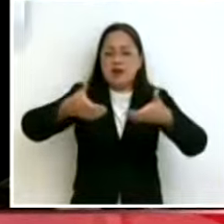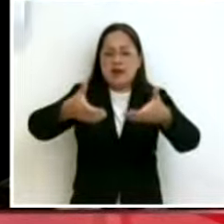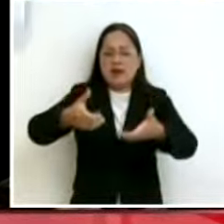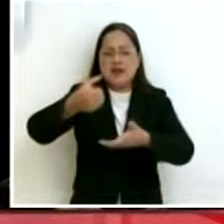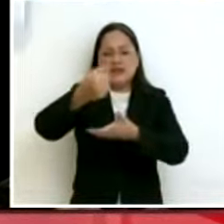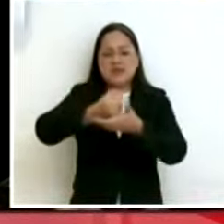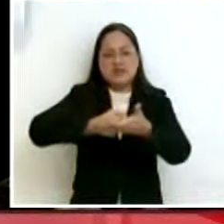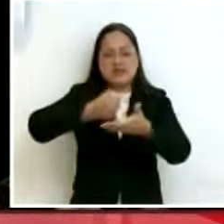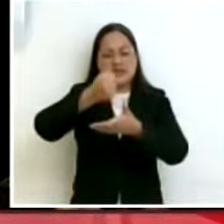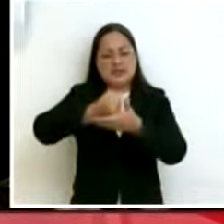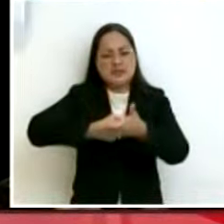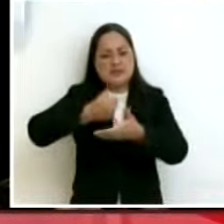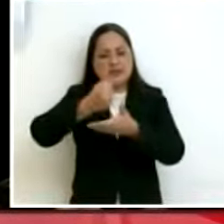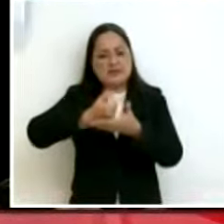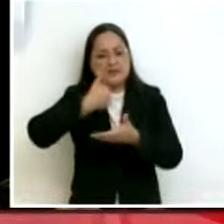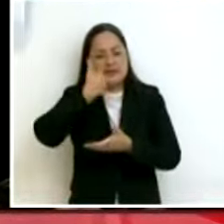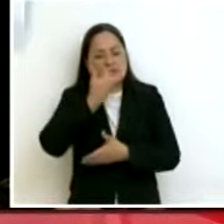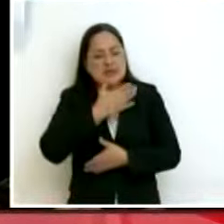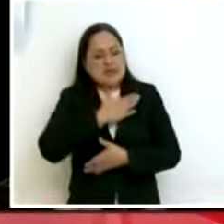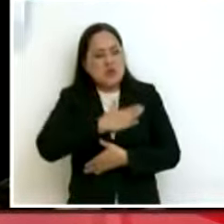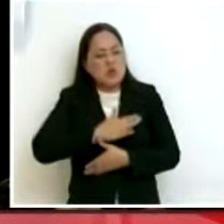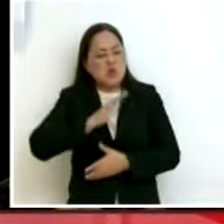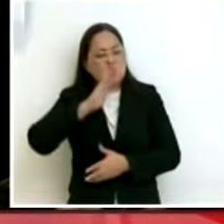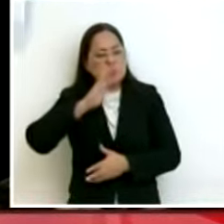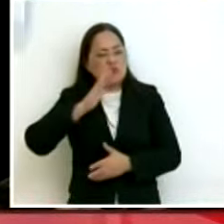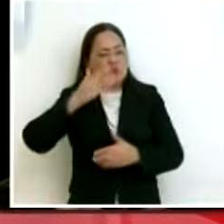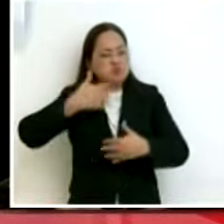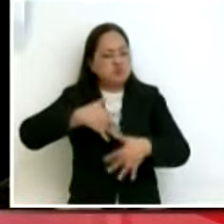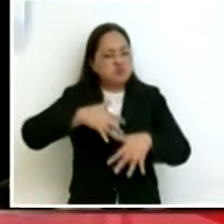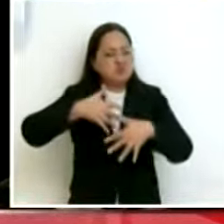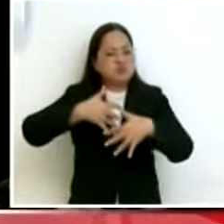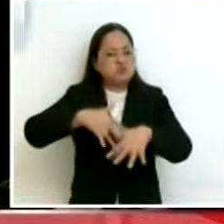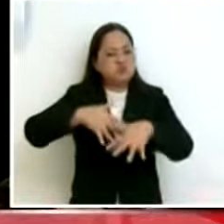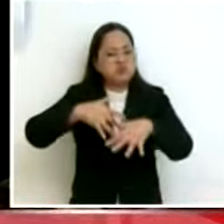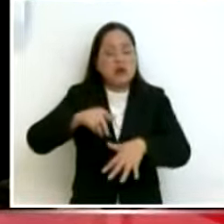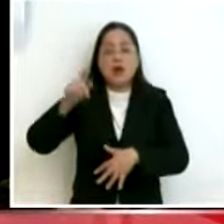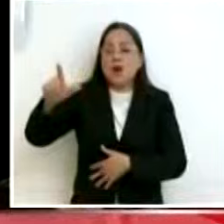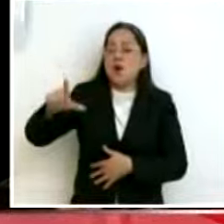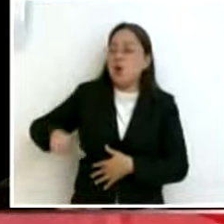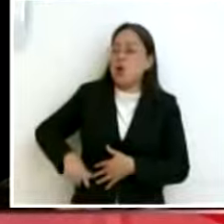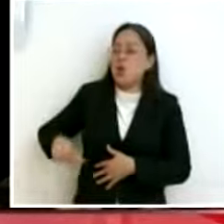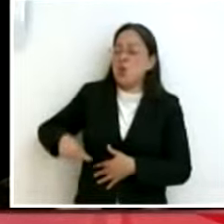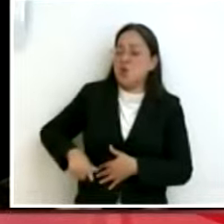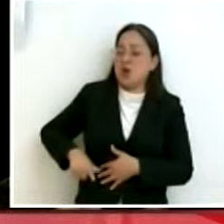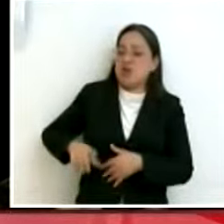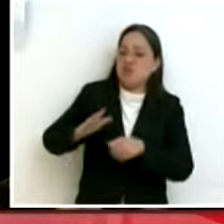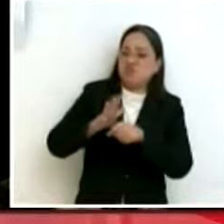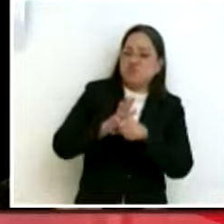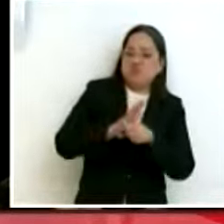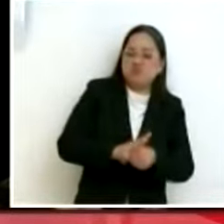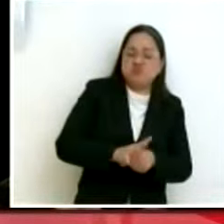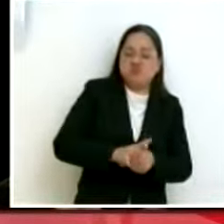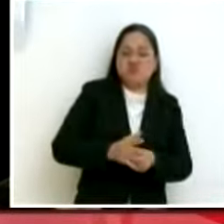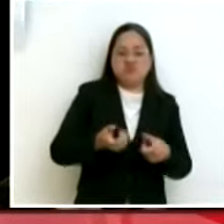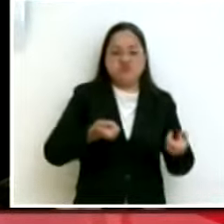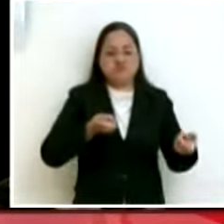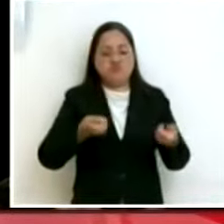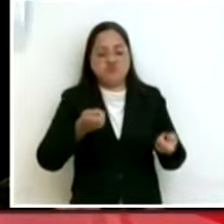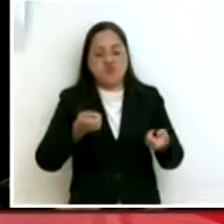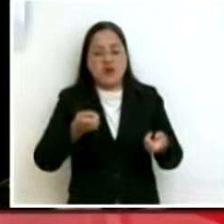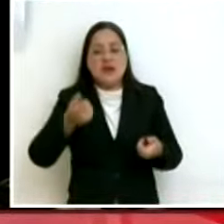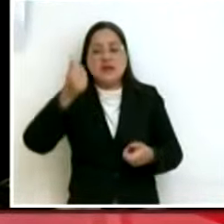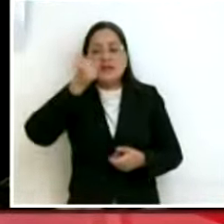por causas justas. Y había un Estado represor y autoritario en el que siempre los